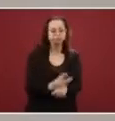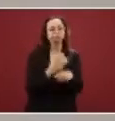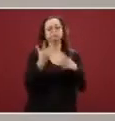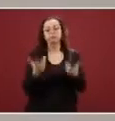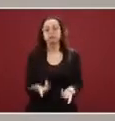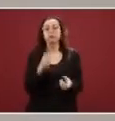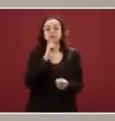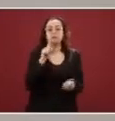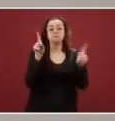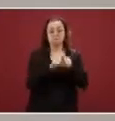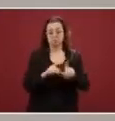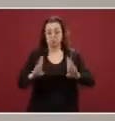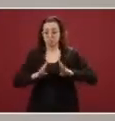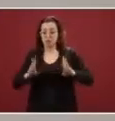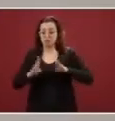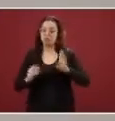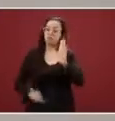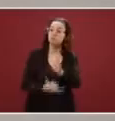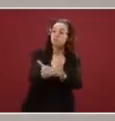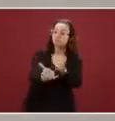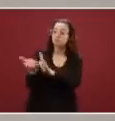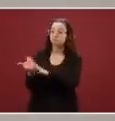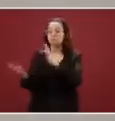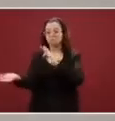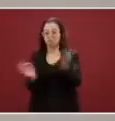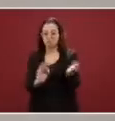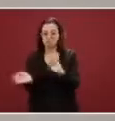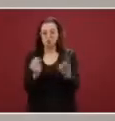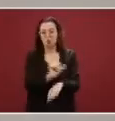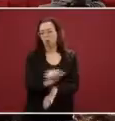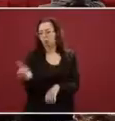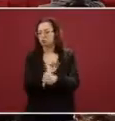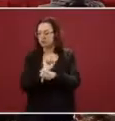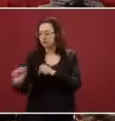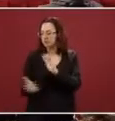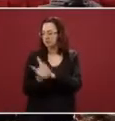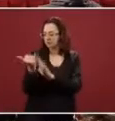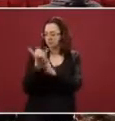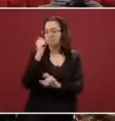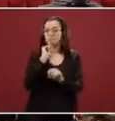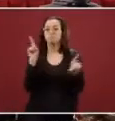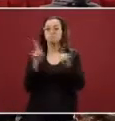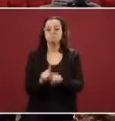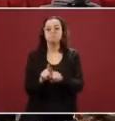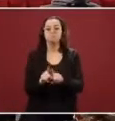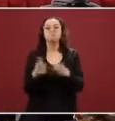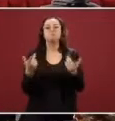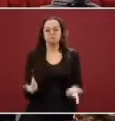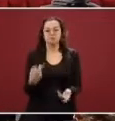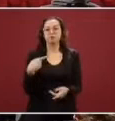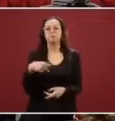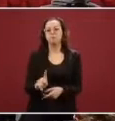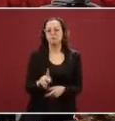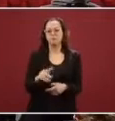instalaciones militares y el resto de construcciones del aeropuerto que no sean prioritarias. Sin embargo, sabemos que acabaremos en un tiempo todavía menor que